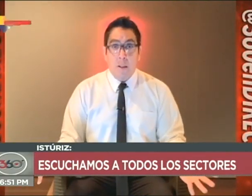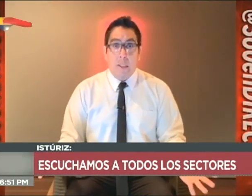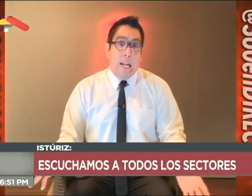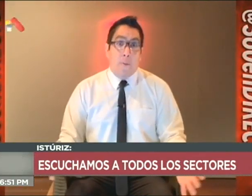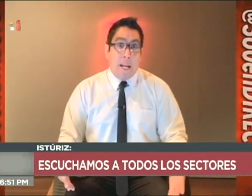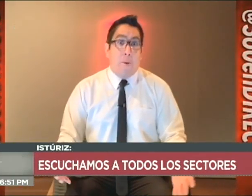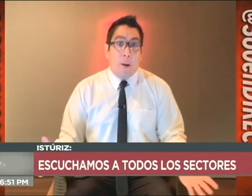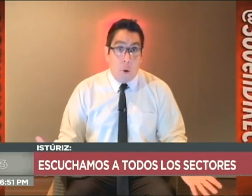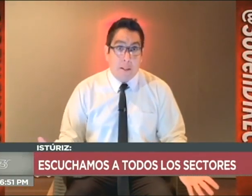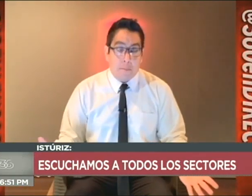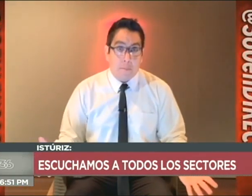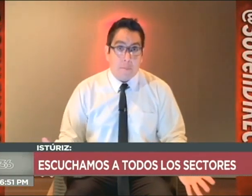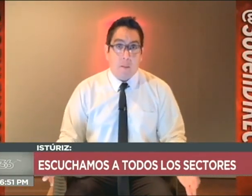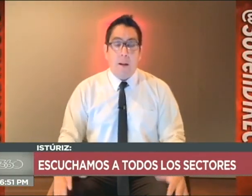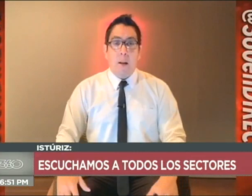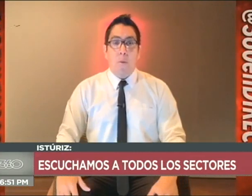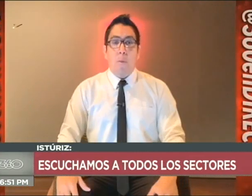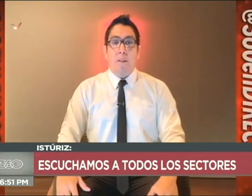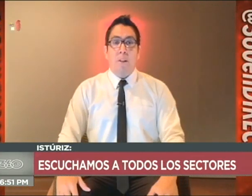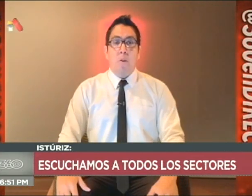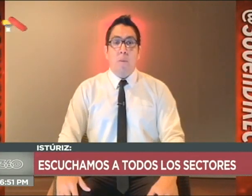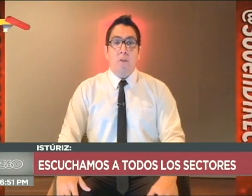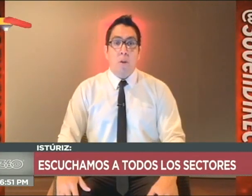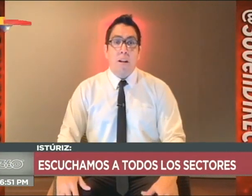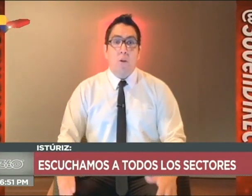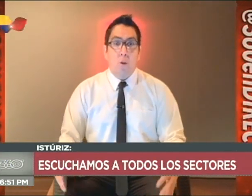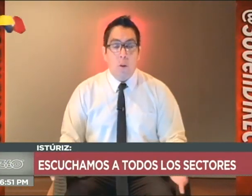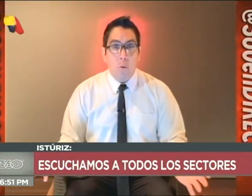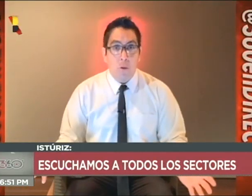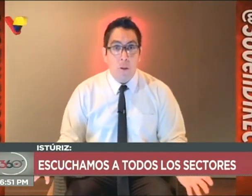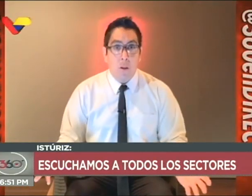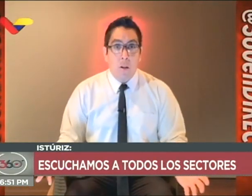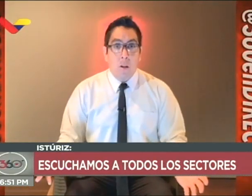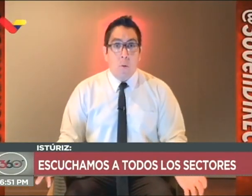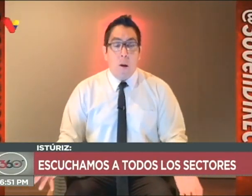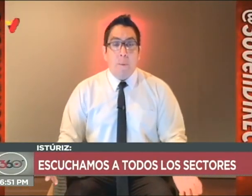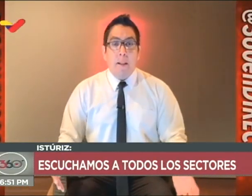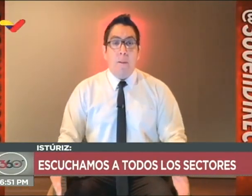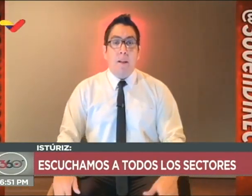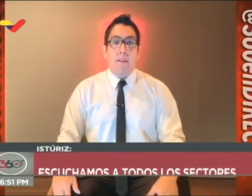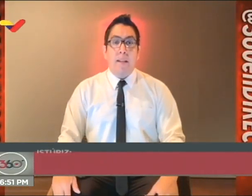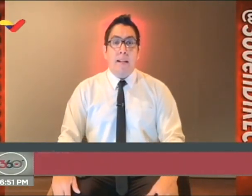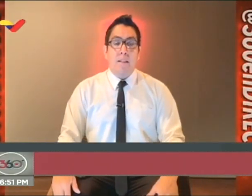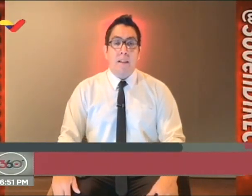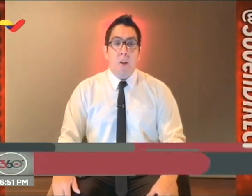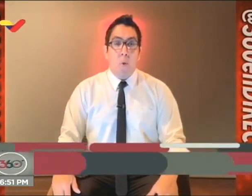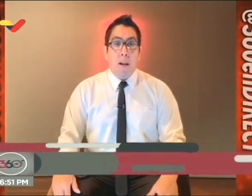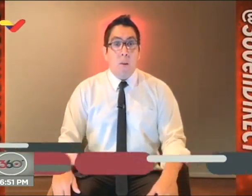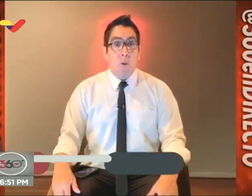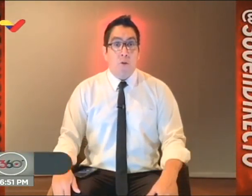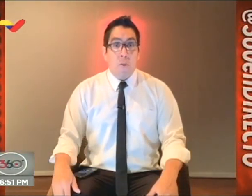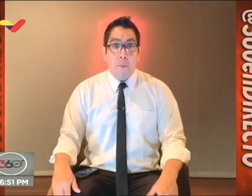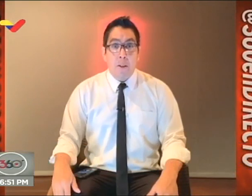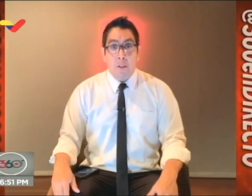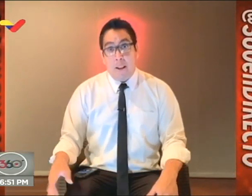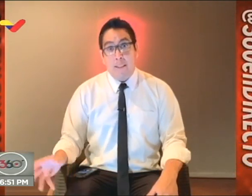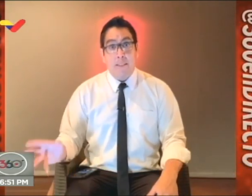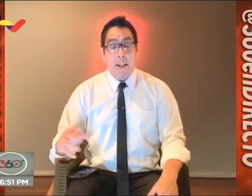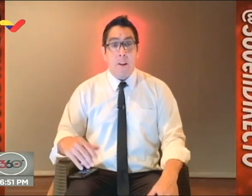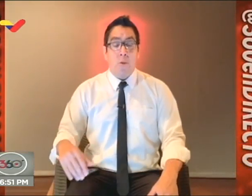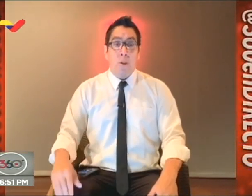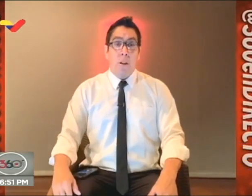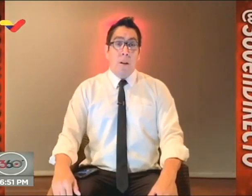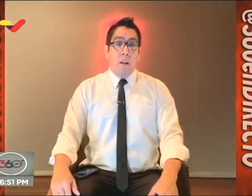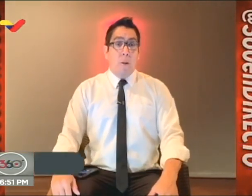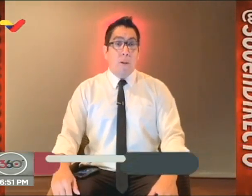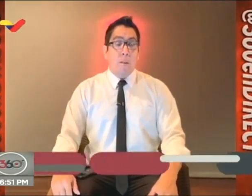proceso, y es la variable COVID. Estamos padeciendo en Venezuela y en todo el mundo una pandemia de alcance global como no se había visto desde